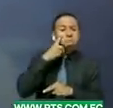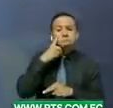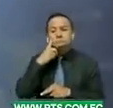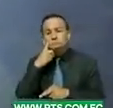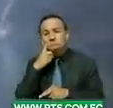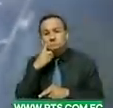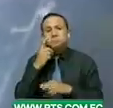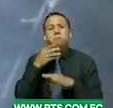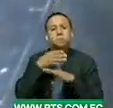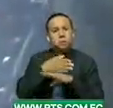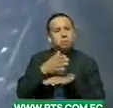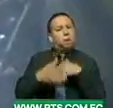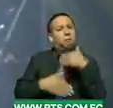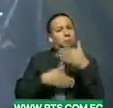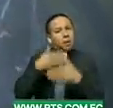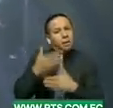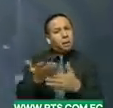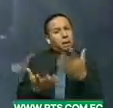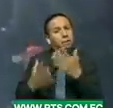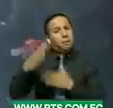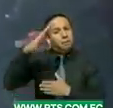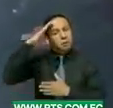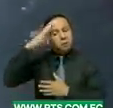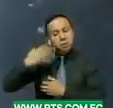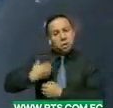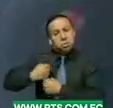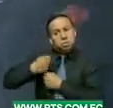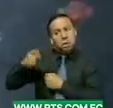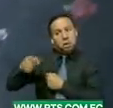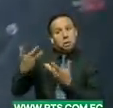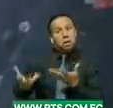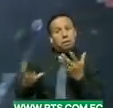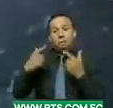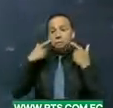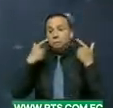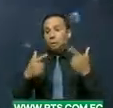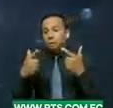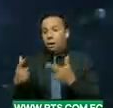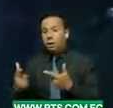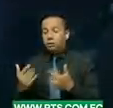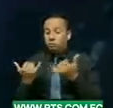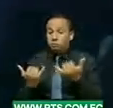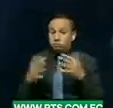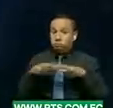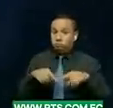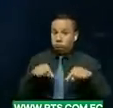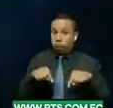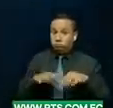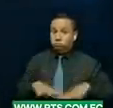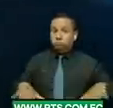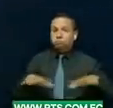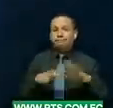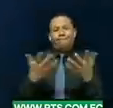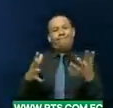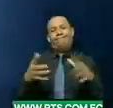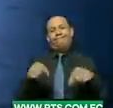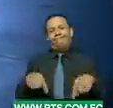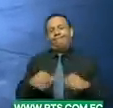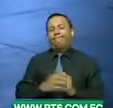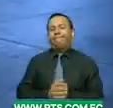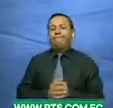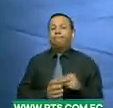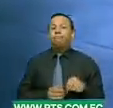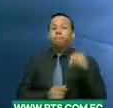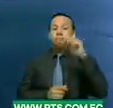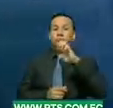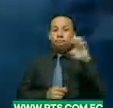estén realizando más adelante los uniformados de la Policía Nacional, pero por ahora es la novedad en esta, la avenida Casuarina, al noroeste